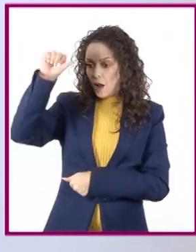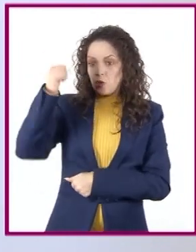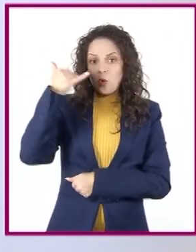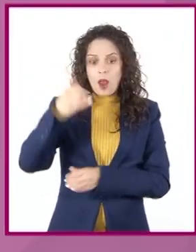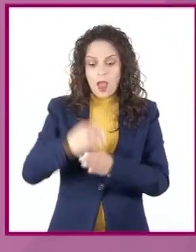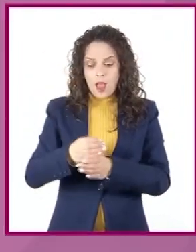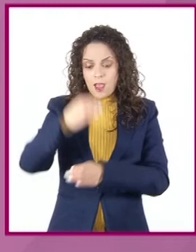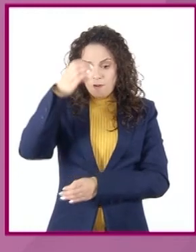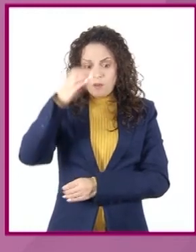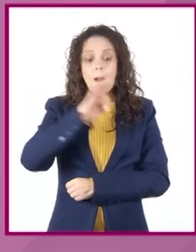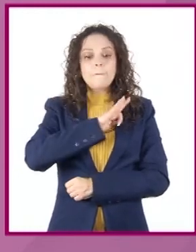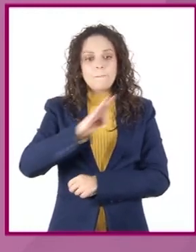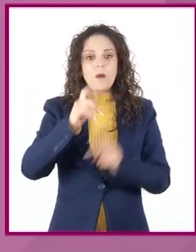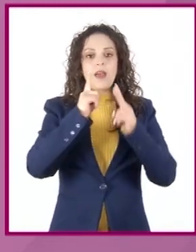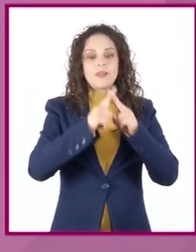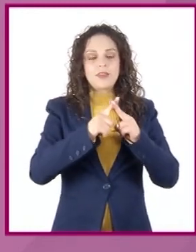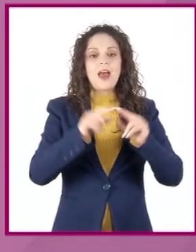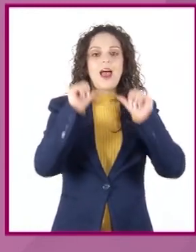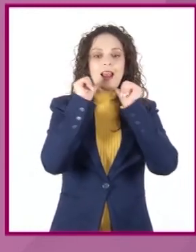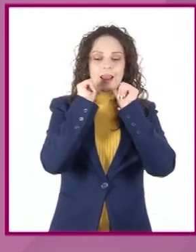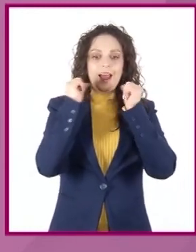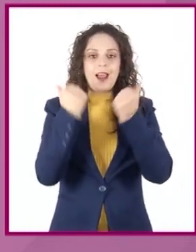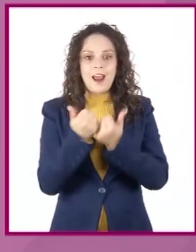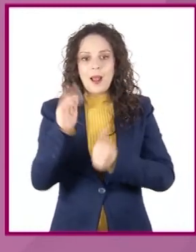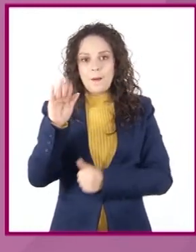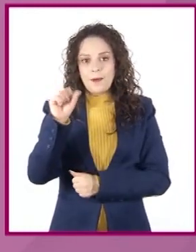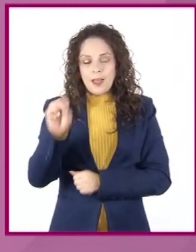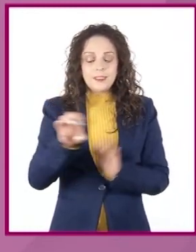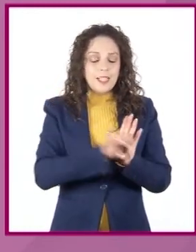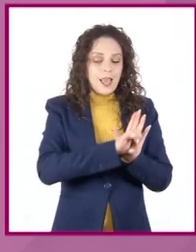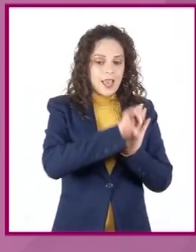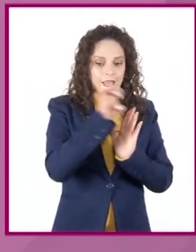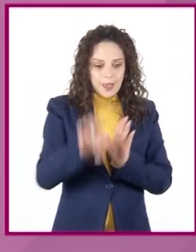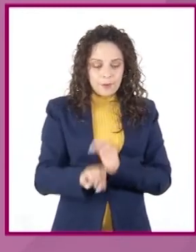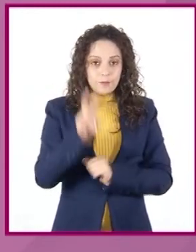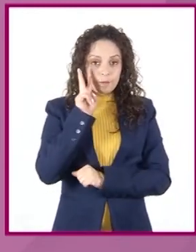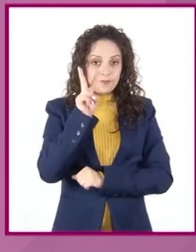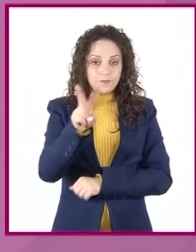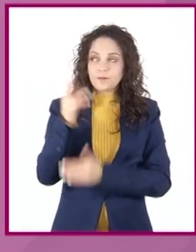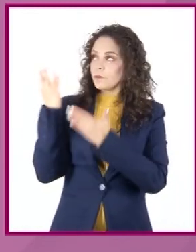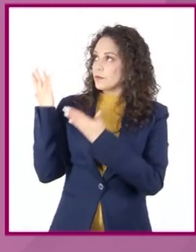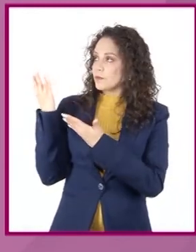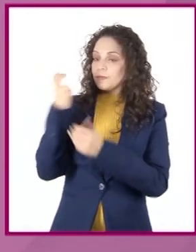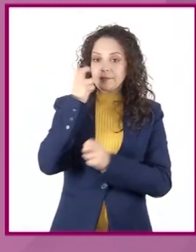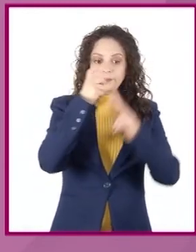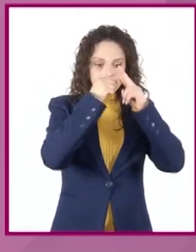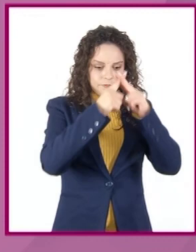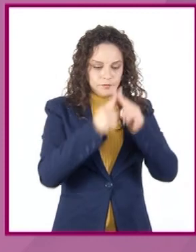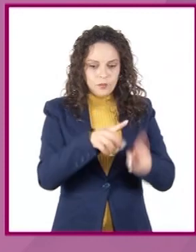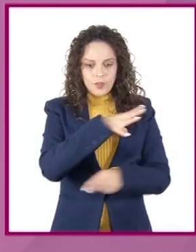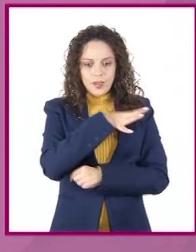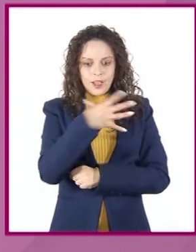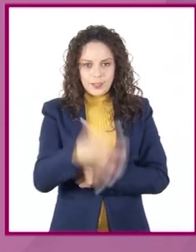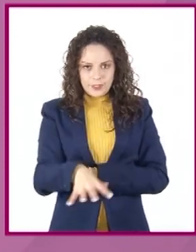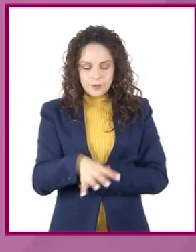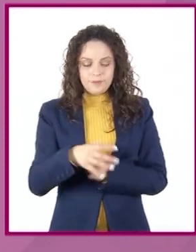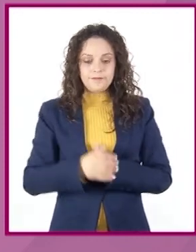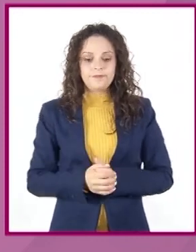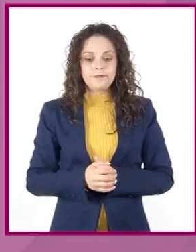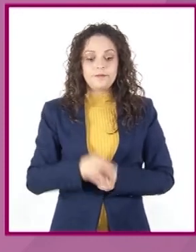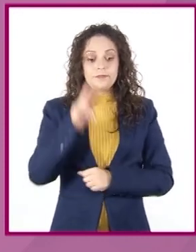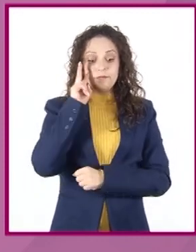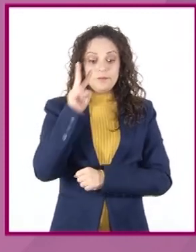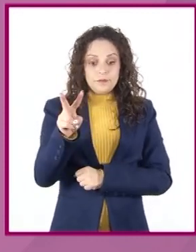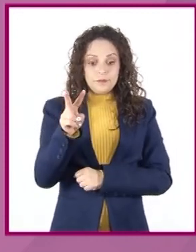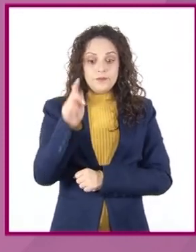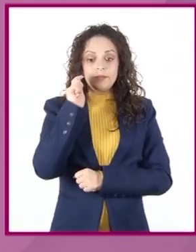base. Por ejemplo, en la fórmula general para el volumen de un prisma recto, despejamos el área de